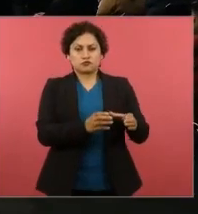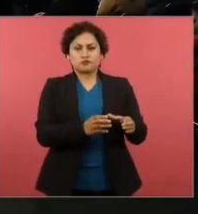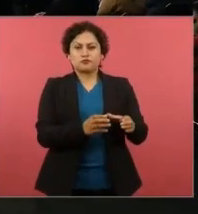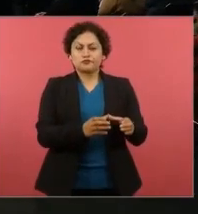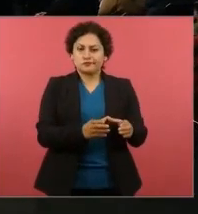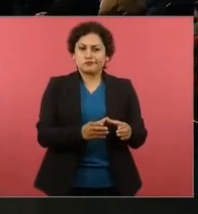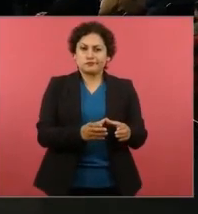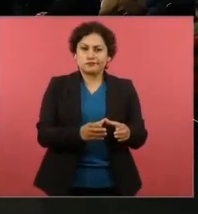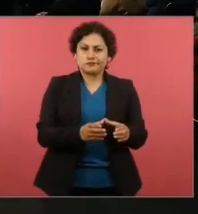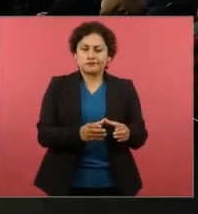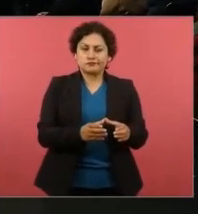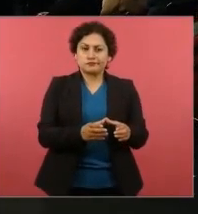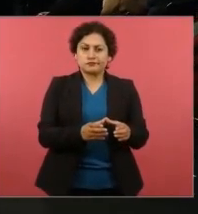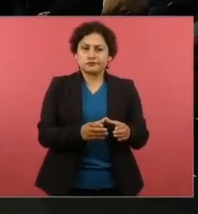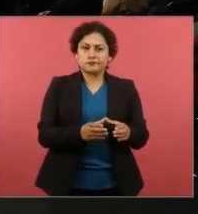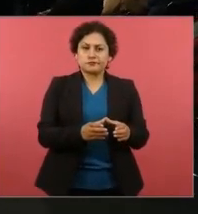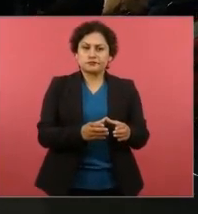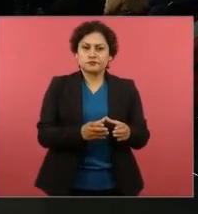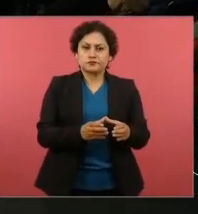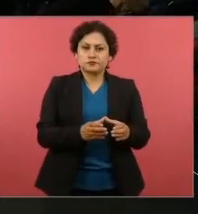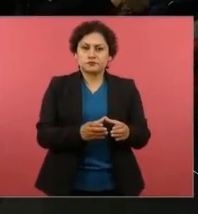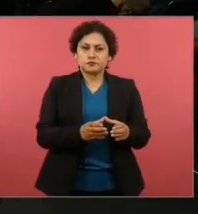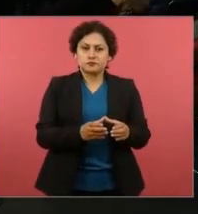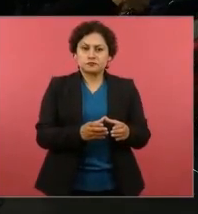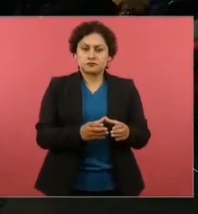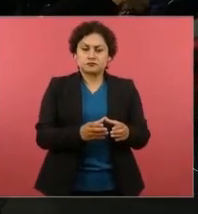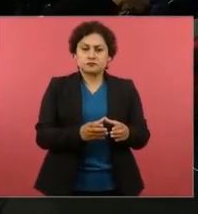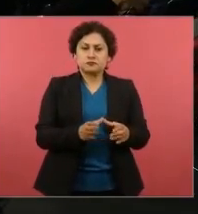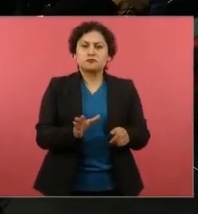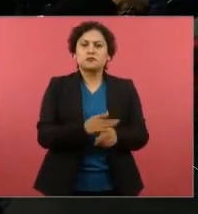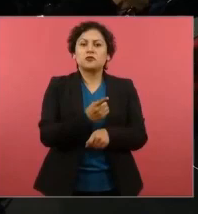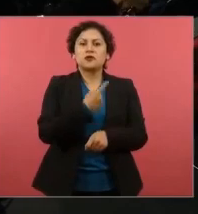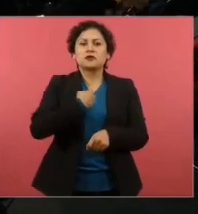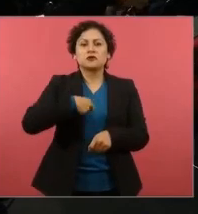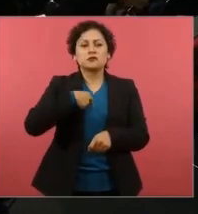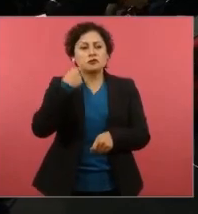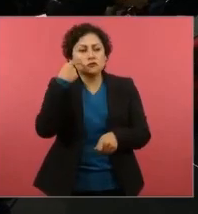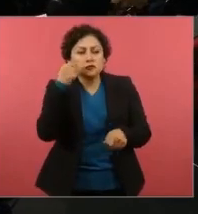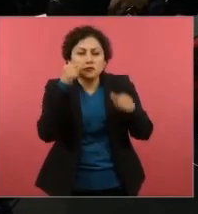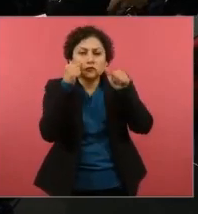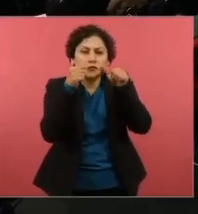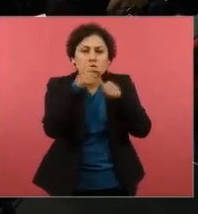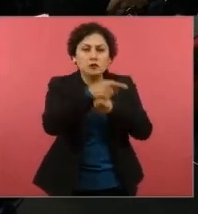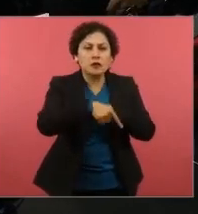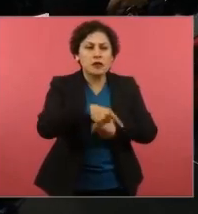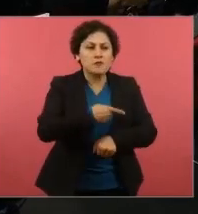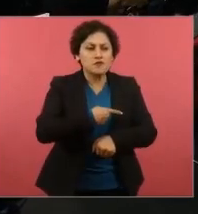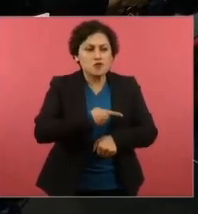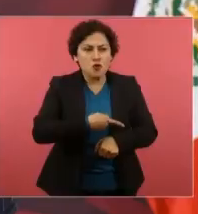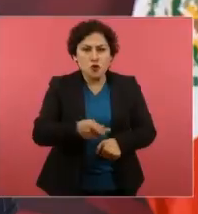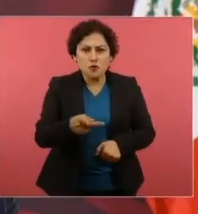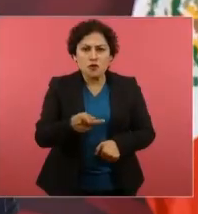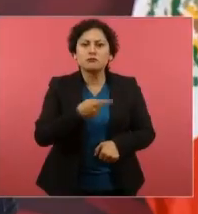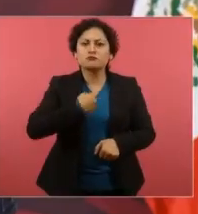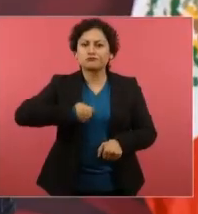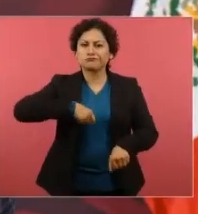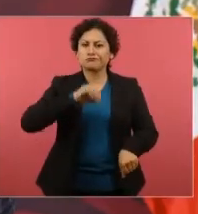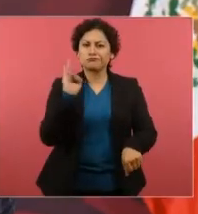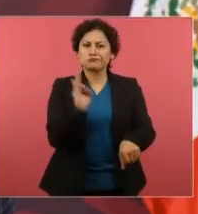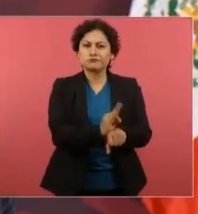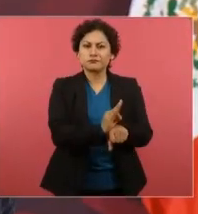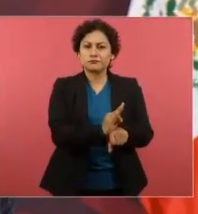¿Por qué estamos a favor de los desposeídos? Estamos a favor de los pobres.